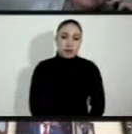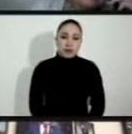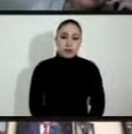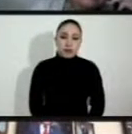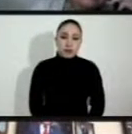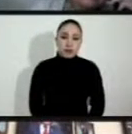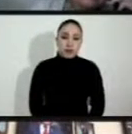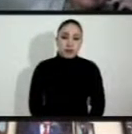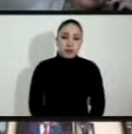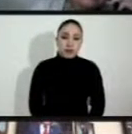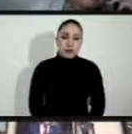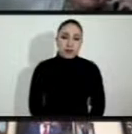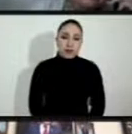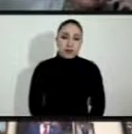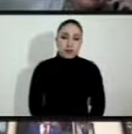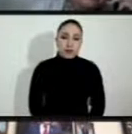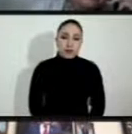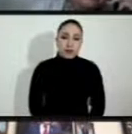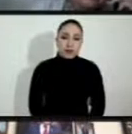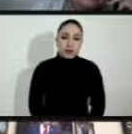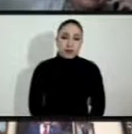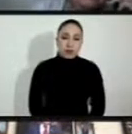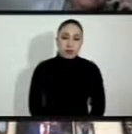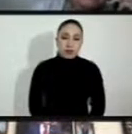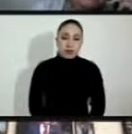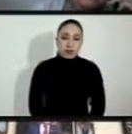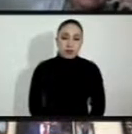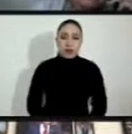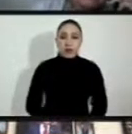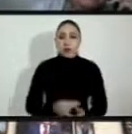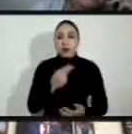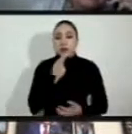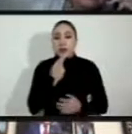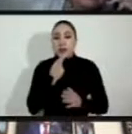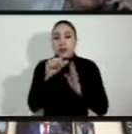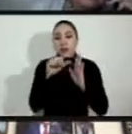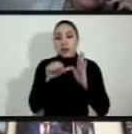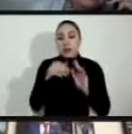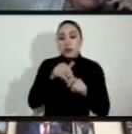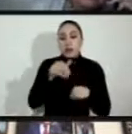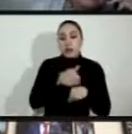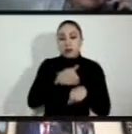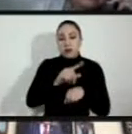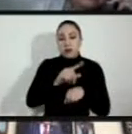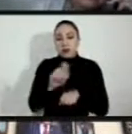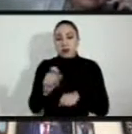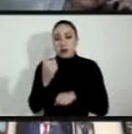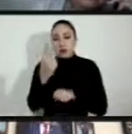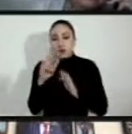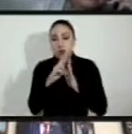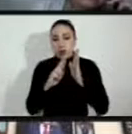Sí, perdón, sí vamos a ver. En términos de lo dispuesto por el artículo 101 del reglamento del Congreso de la Ciudad de México,